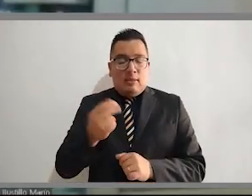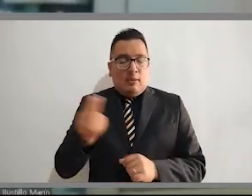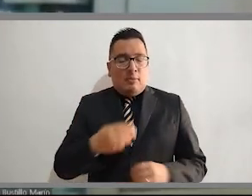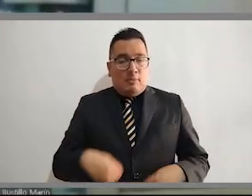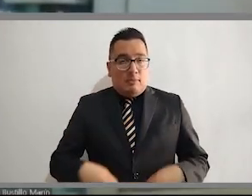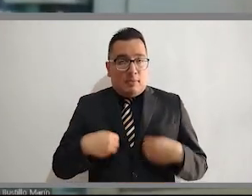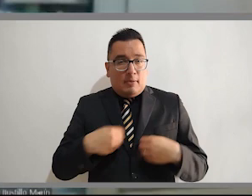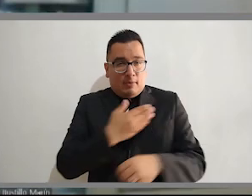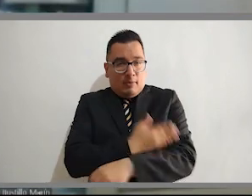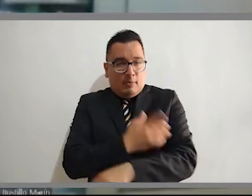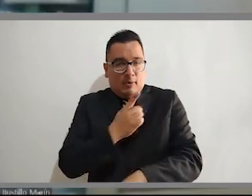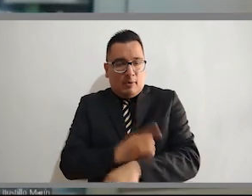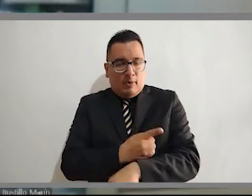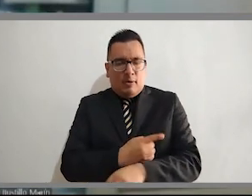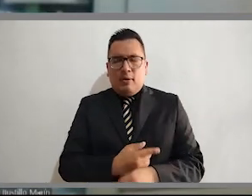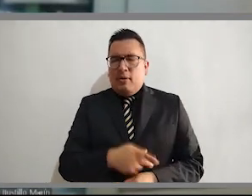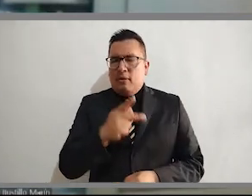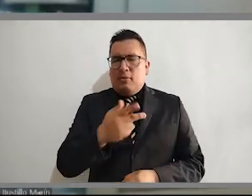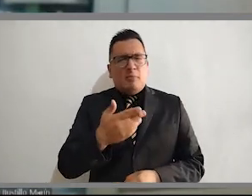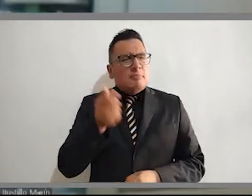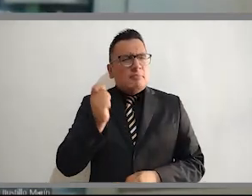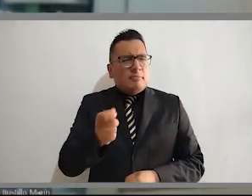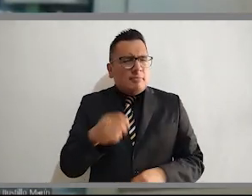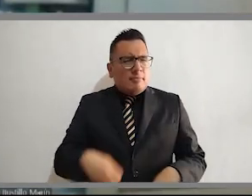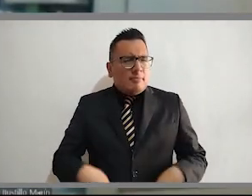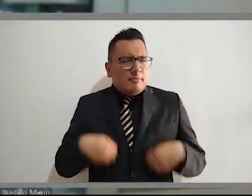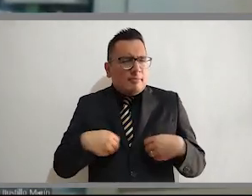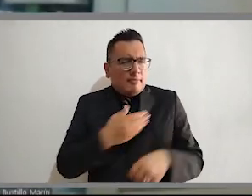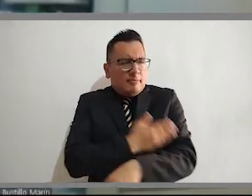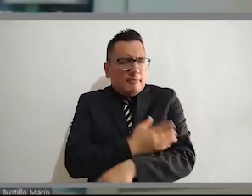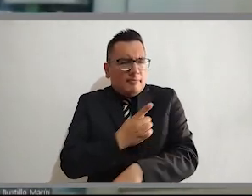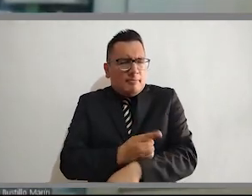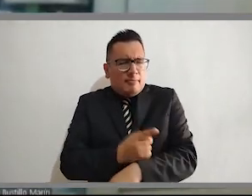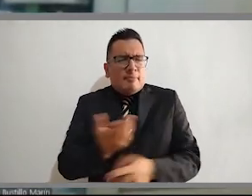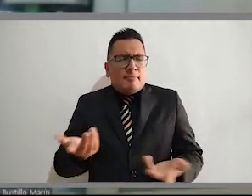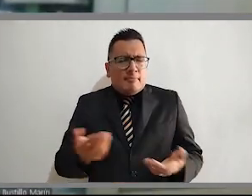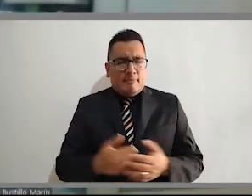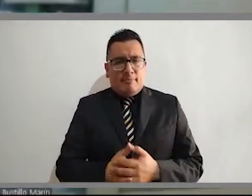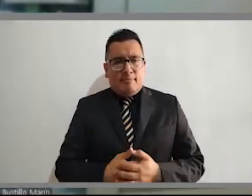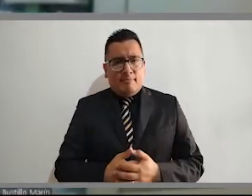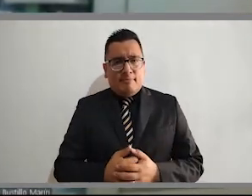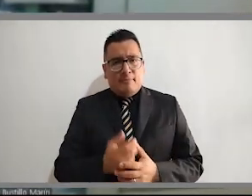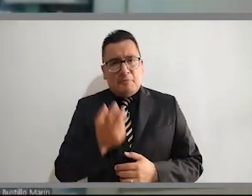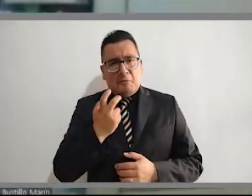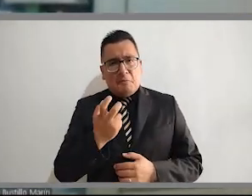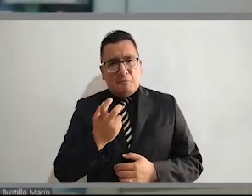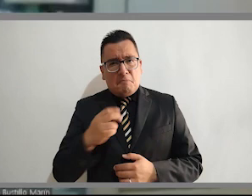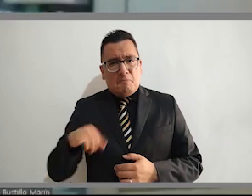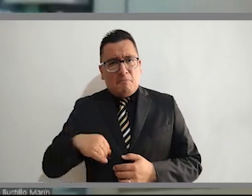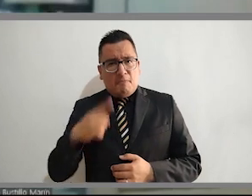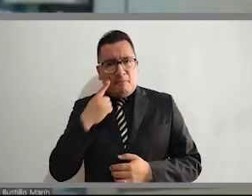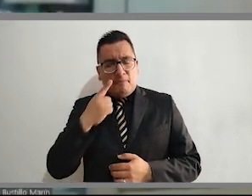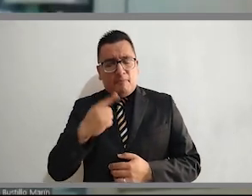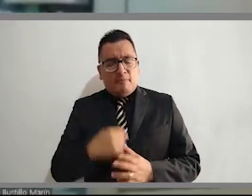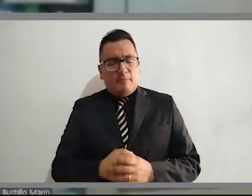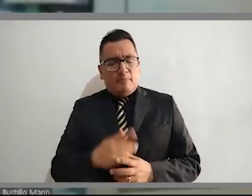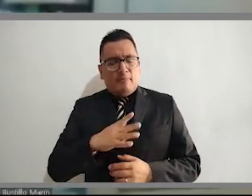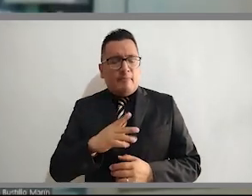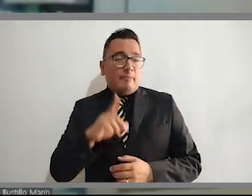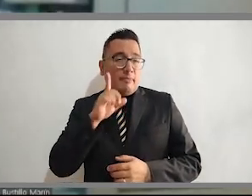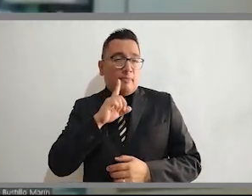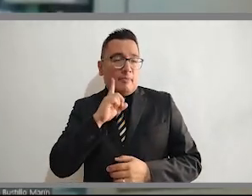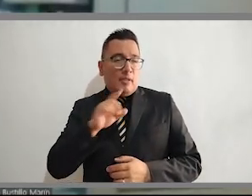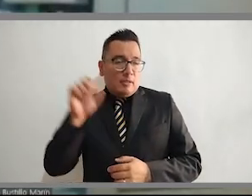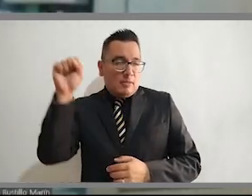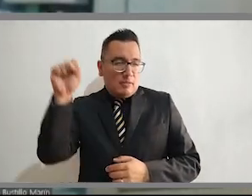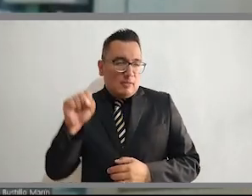tenga el modo honesto de vivir, pero pues sabemos qué es el modo honesto de vivir, ¿no? Este fue un caso muy interesante contra una